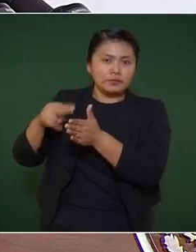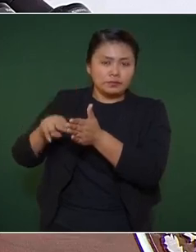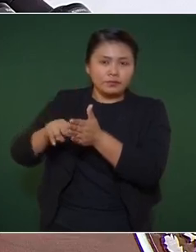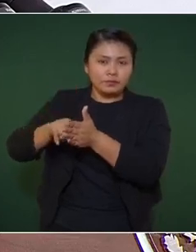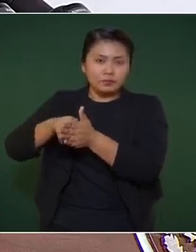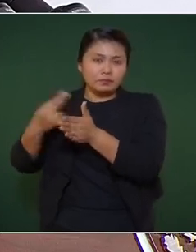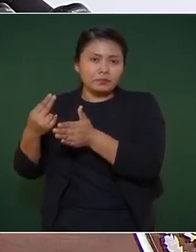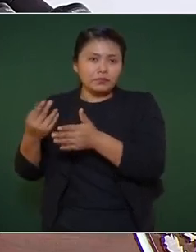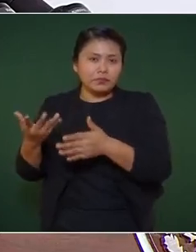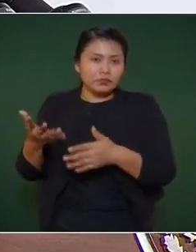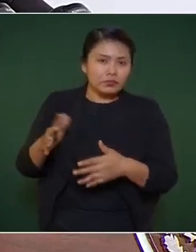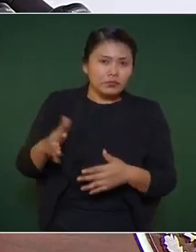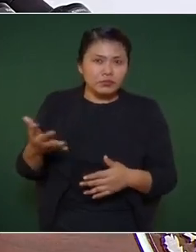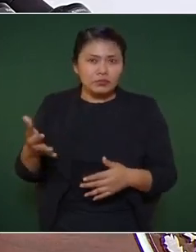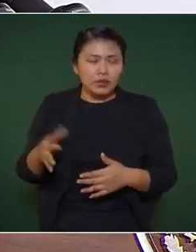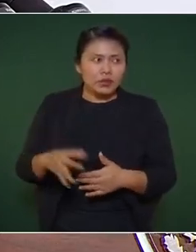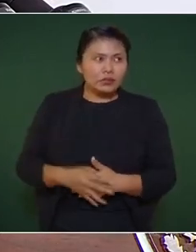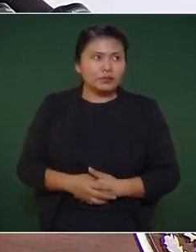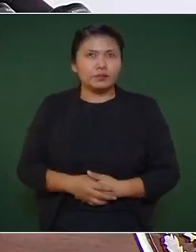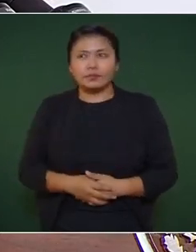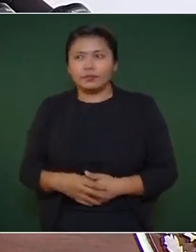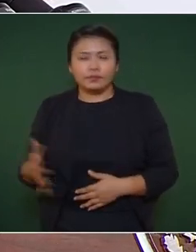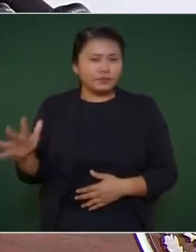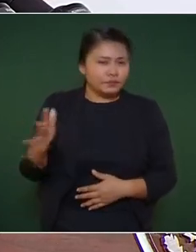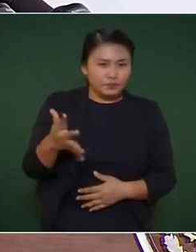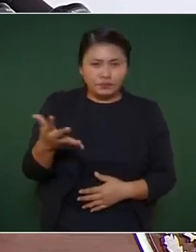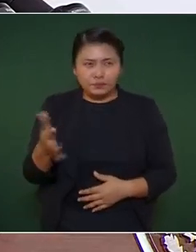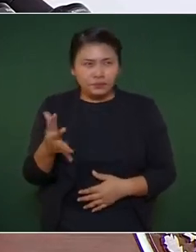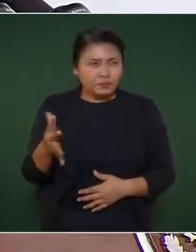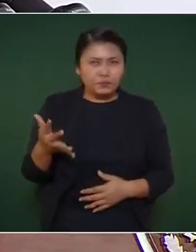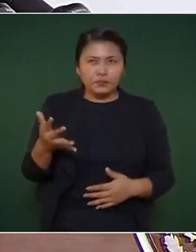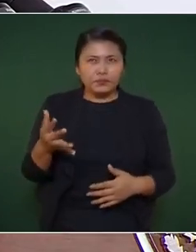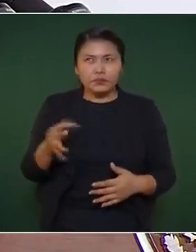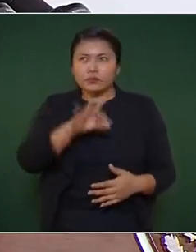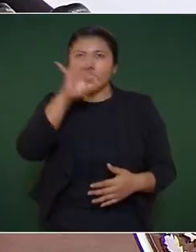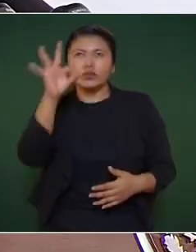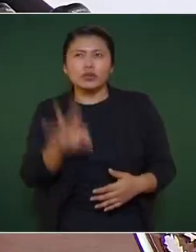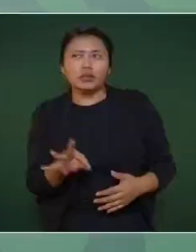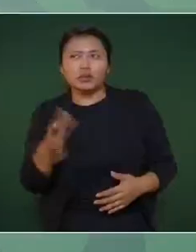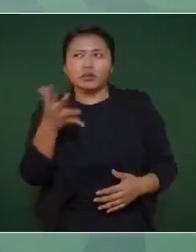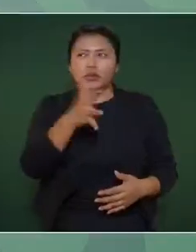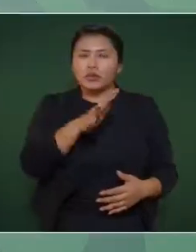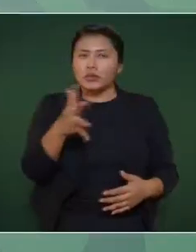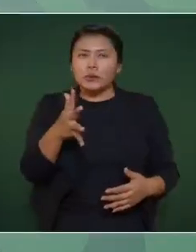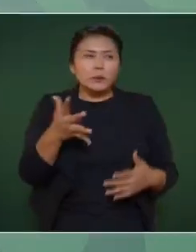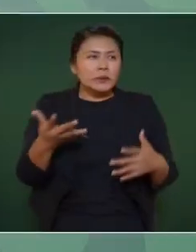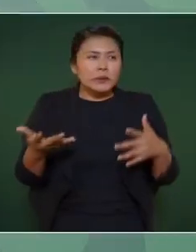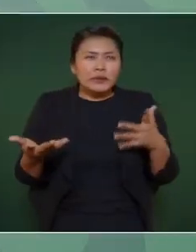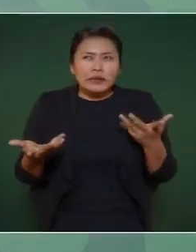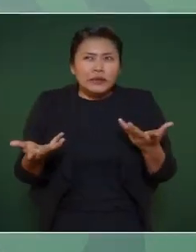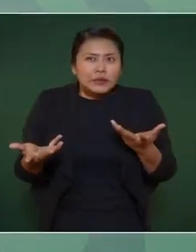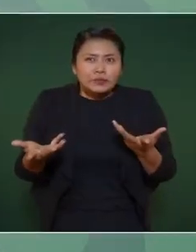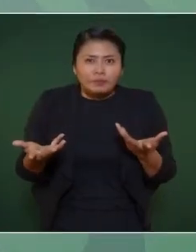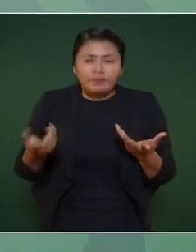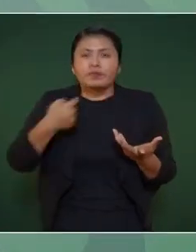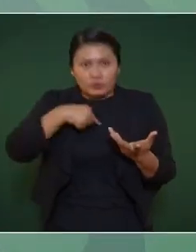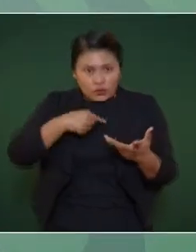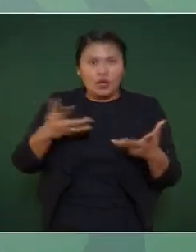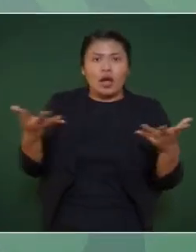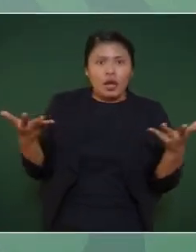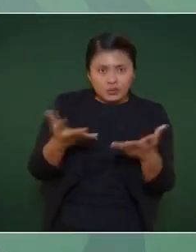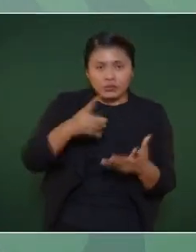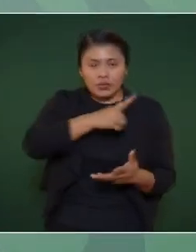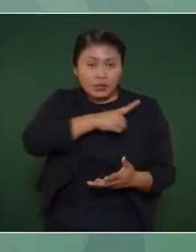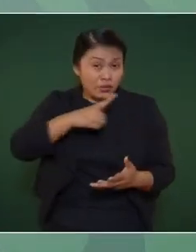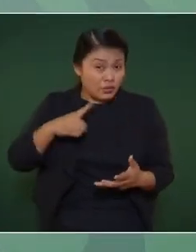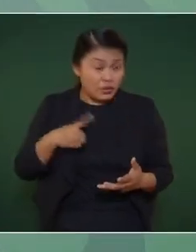un convenio por medio del cual se tiene que realizar